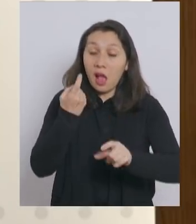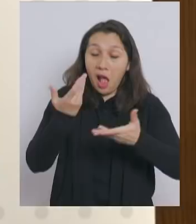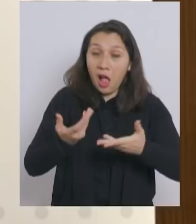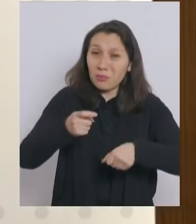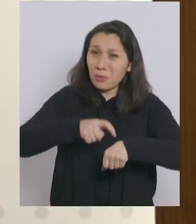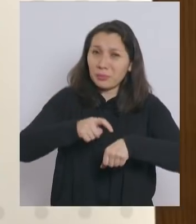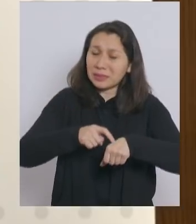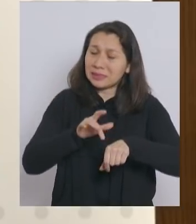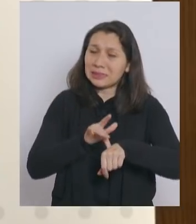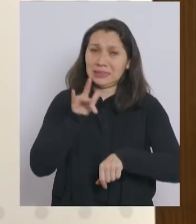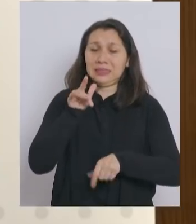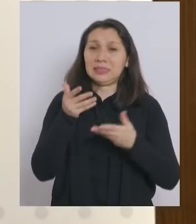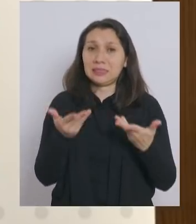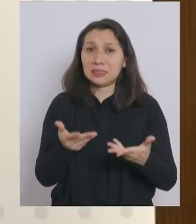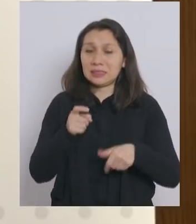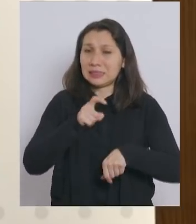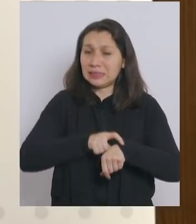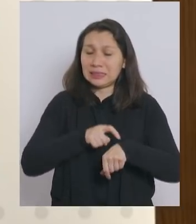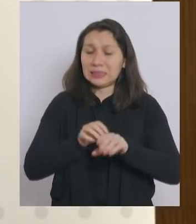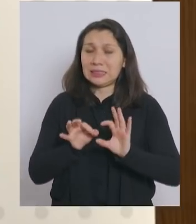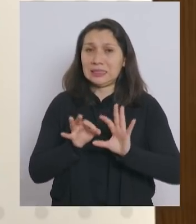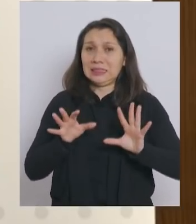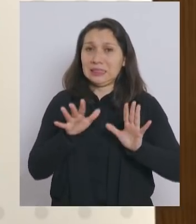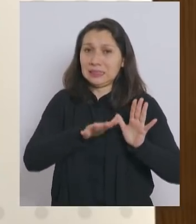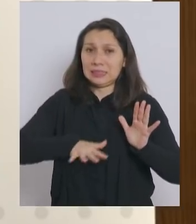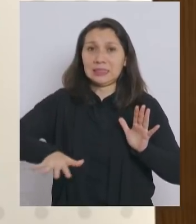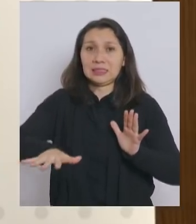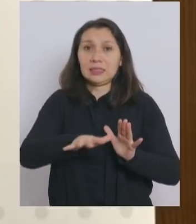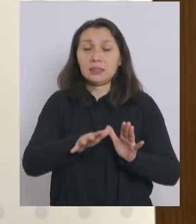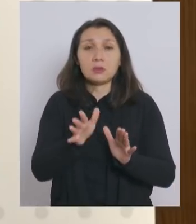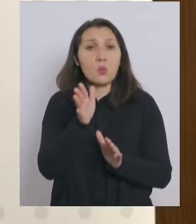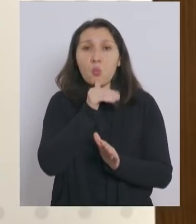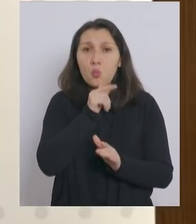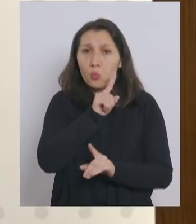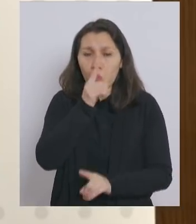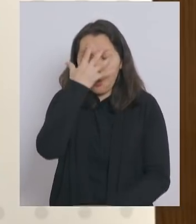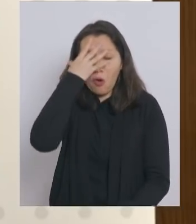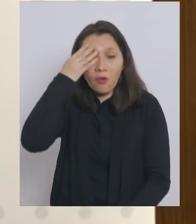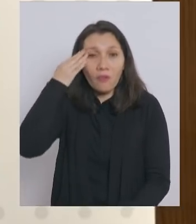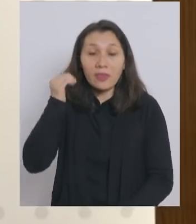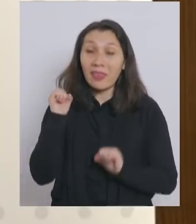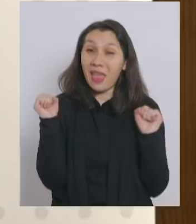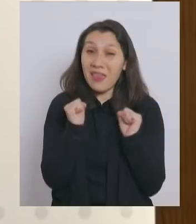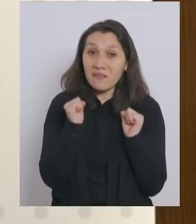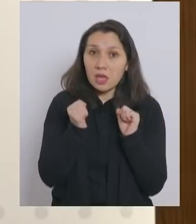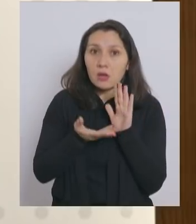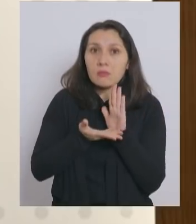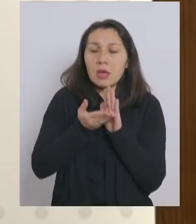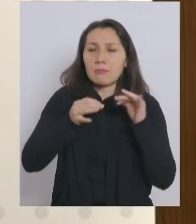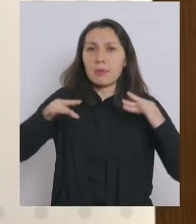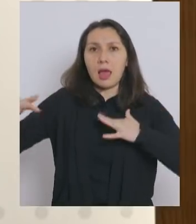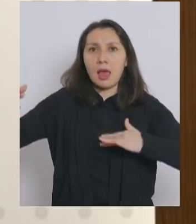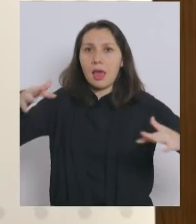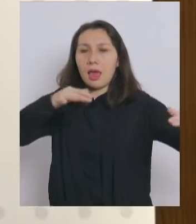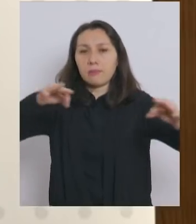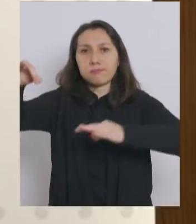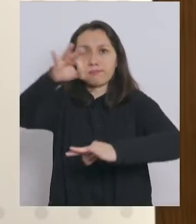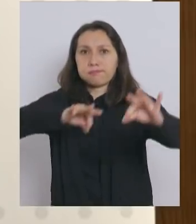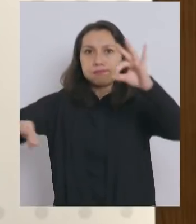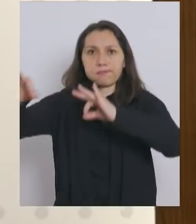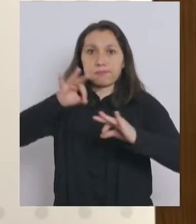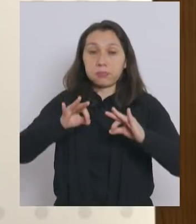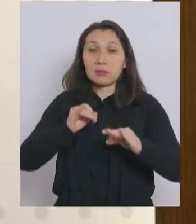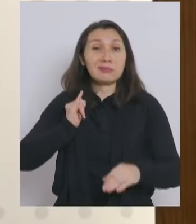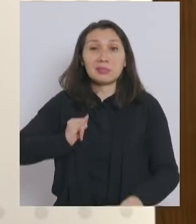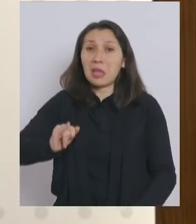momento crítico, y un momento crítico porque además no tenemos que olvidar, en invierno aumenta la circulación viral. Lo